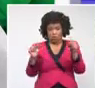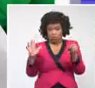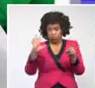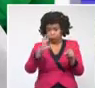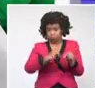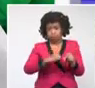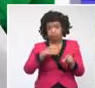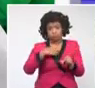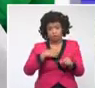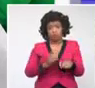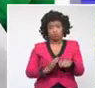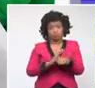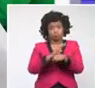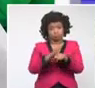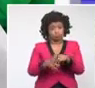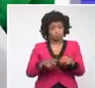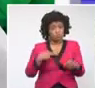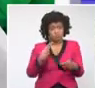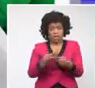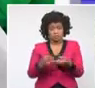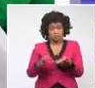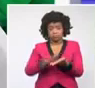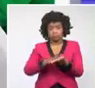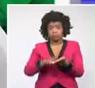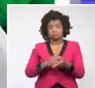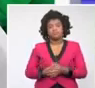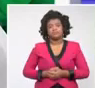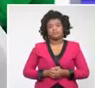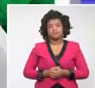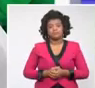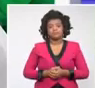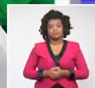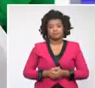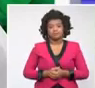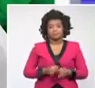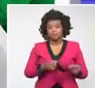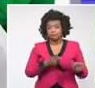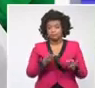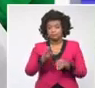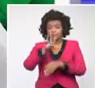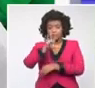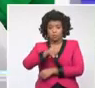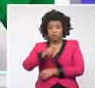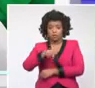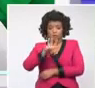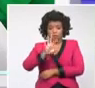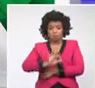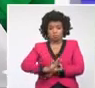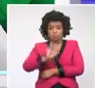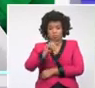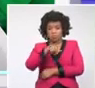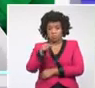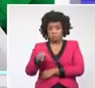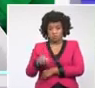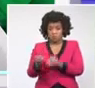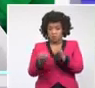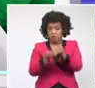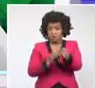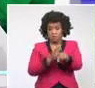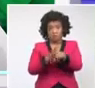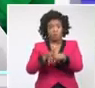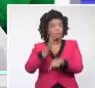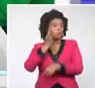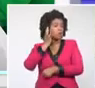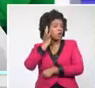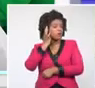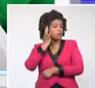en ningún lugar. El 50,4% de todos los diagnosticados ayer del sexo femenino, no